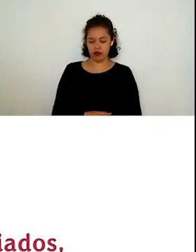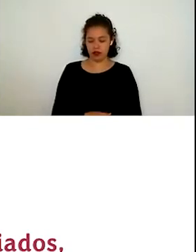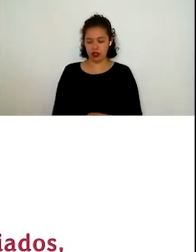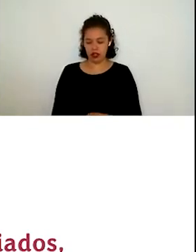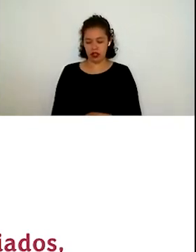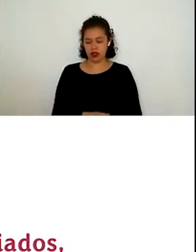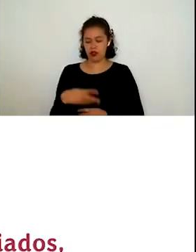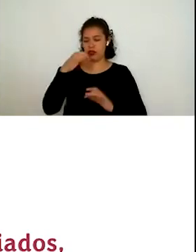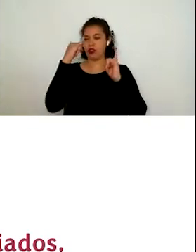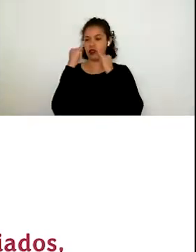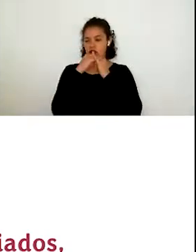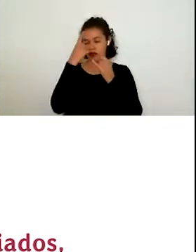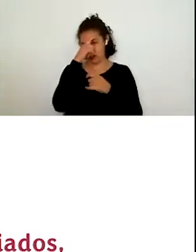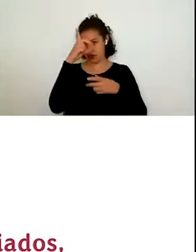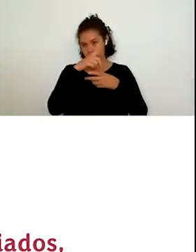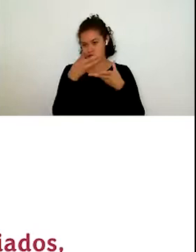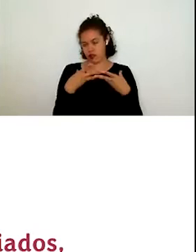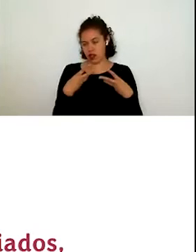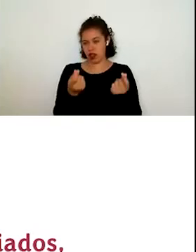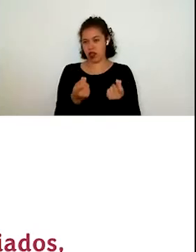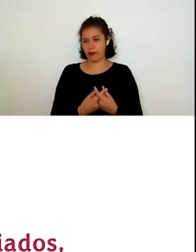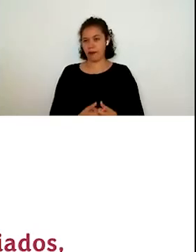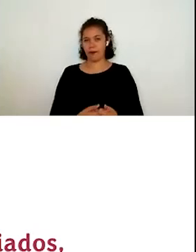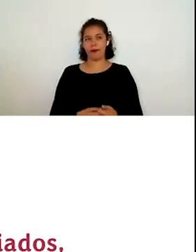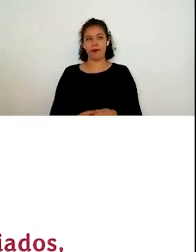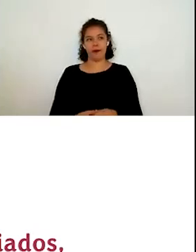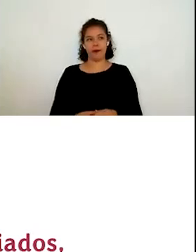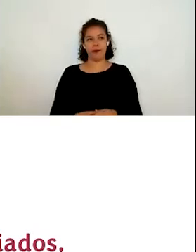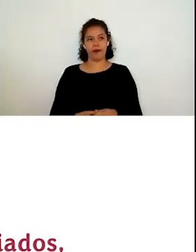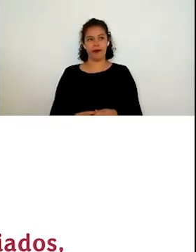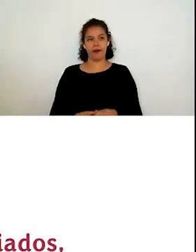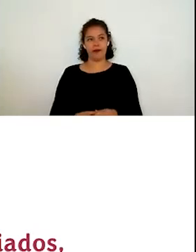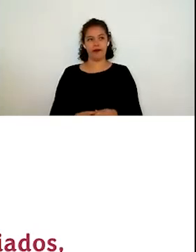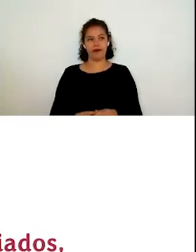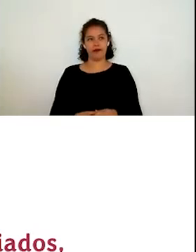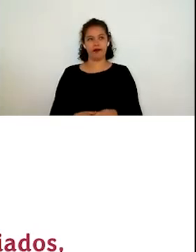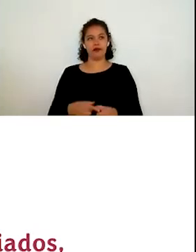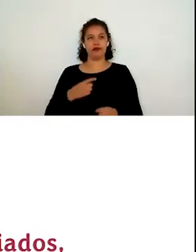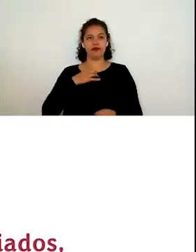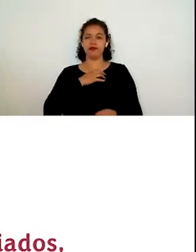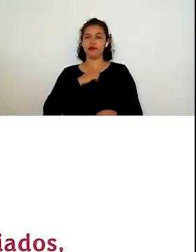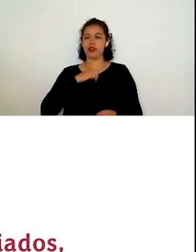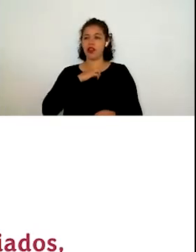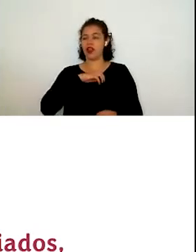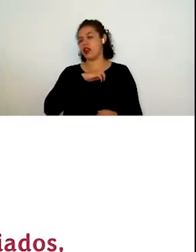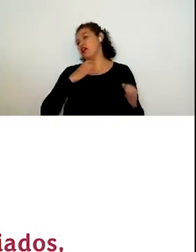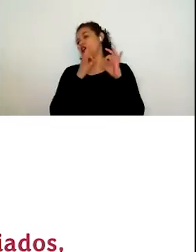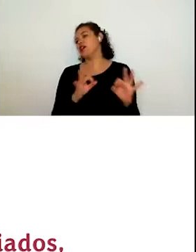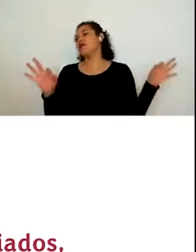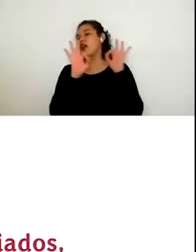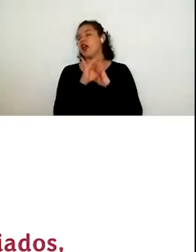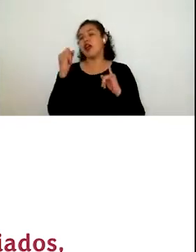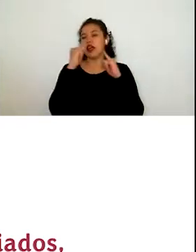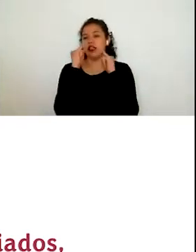que tengan calidad de donatarias autorizadas. Es muy importante que las instituciones que no hayan